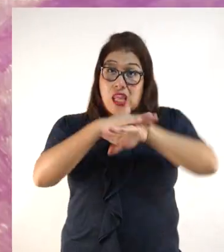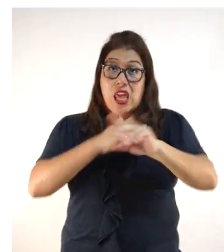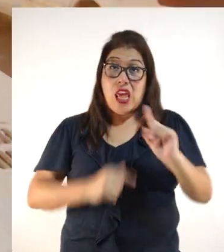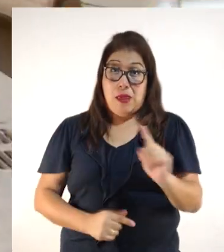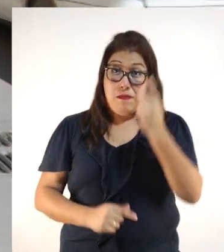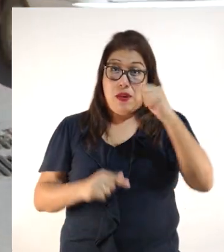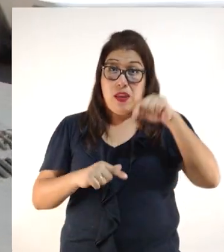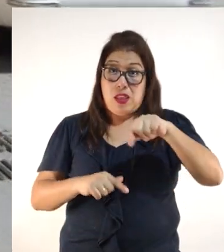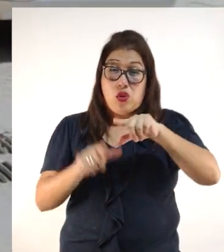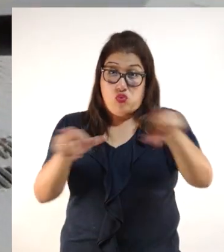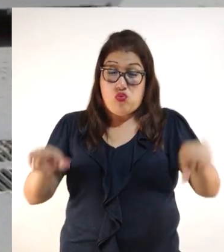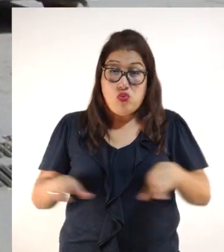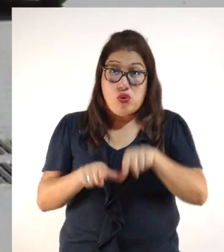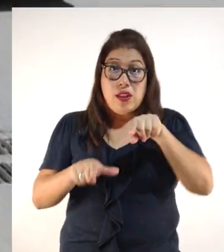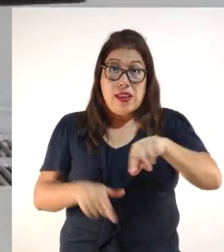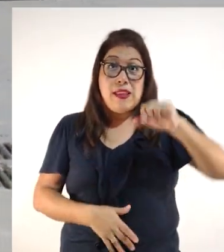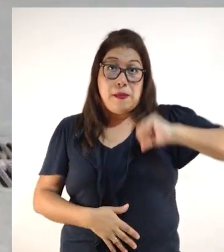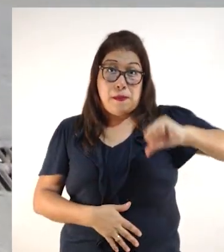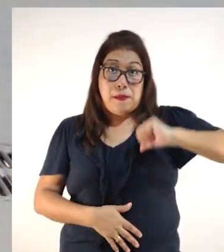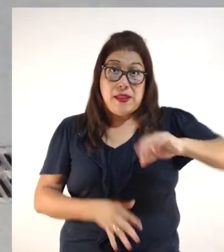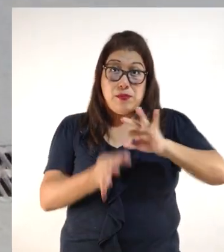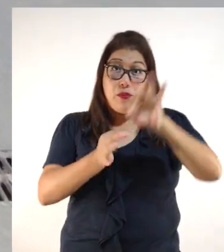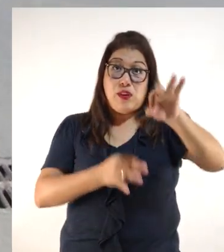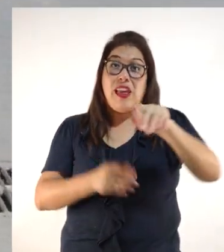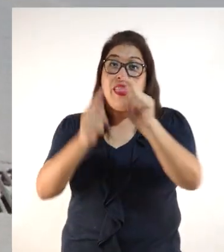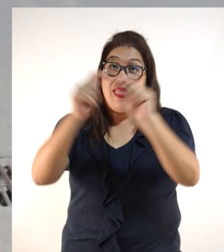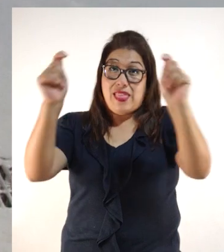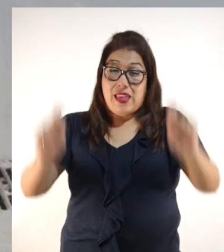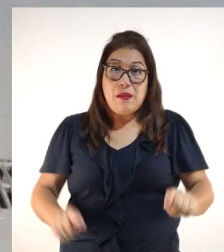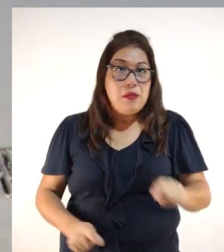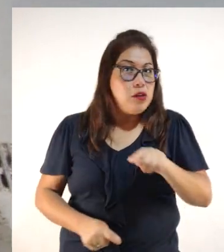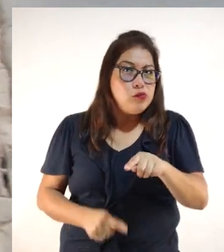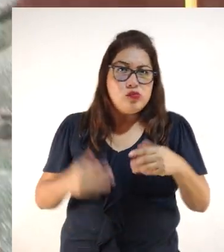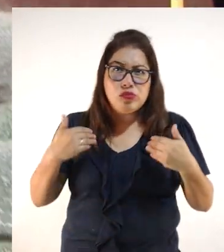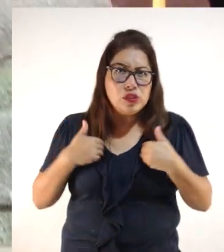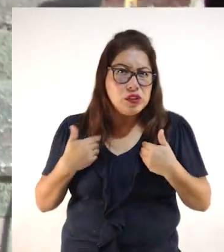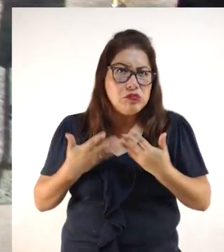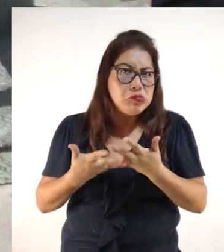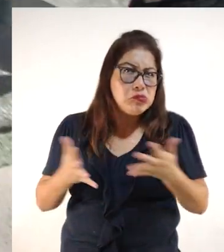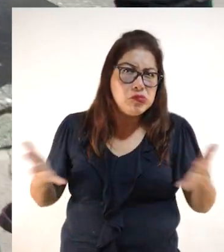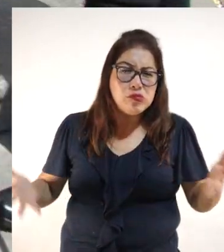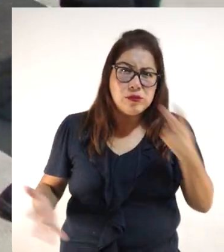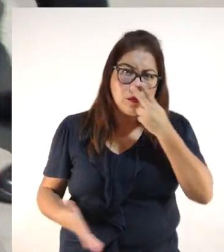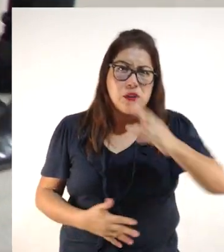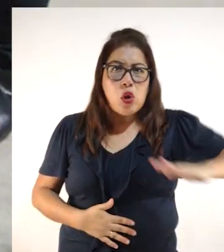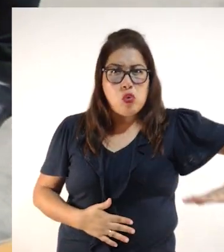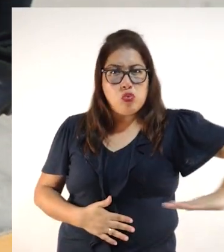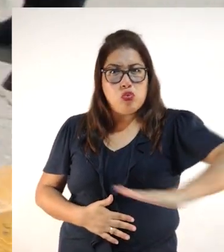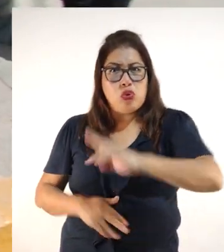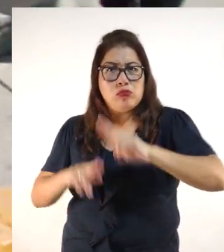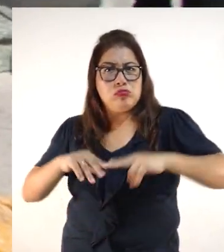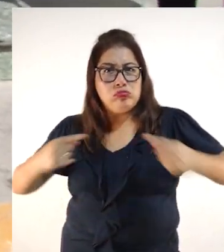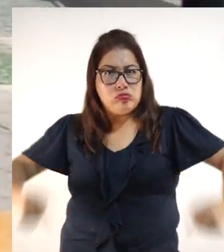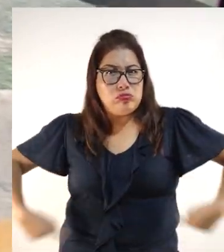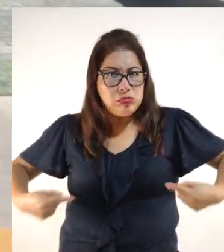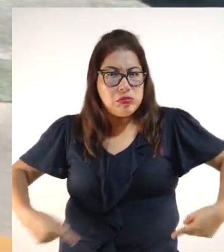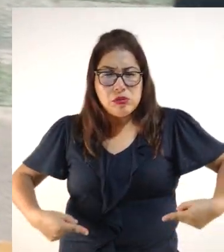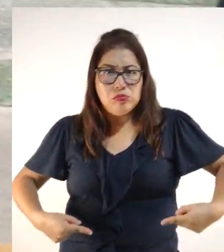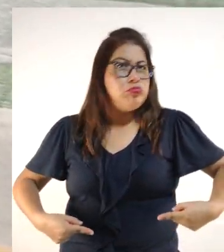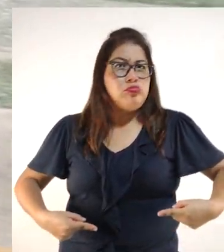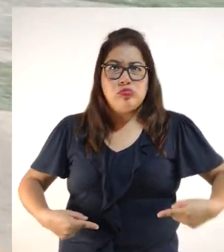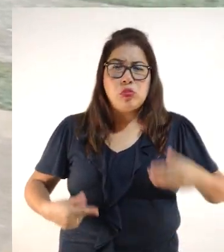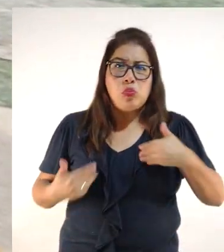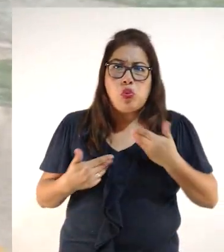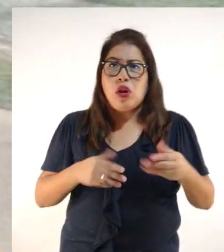El ingreso principal de la sede de la Municipalidad Provincial de Tarma no cuenta con una rampa para que las